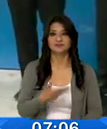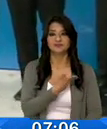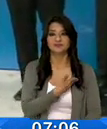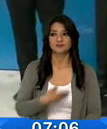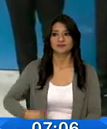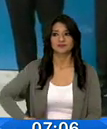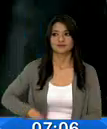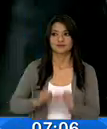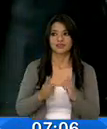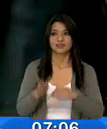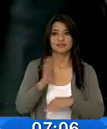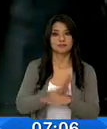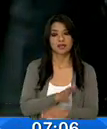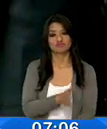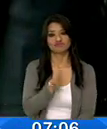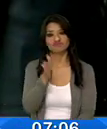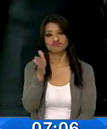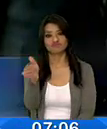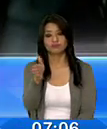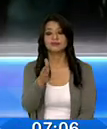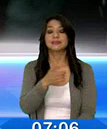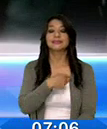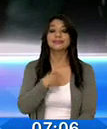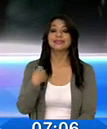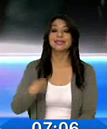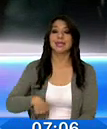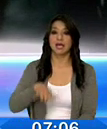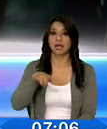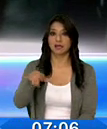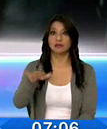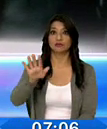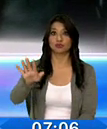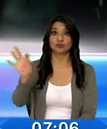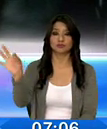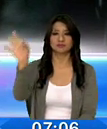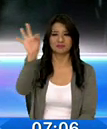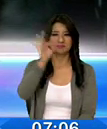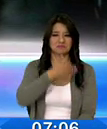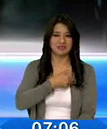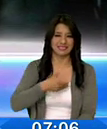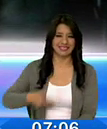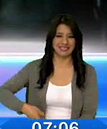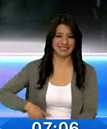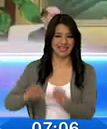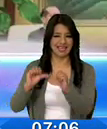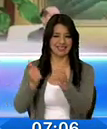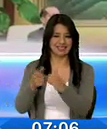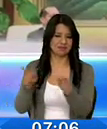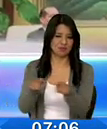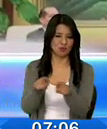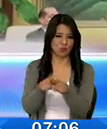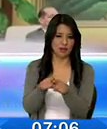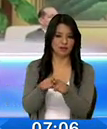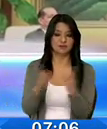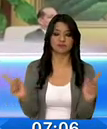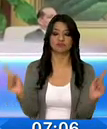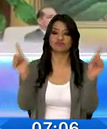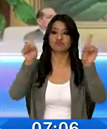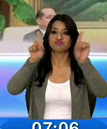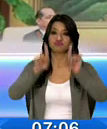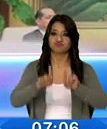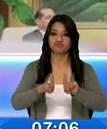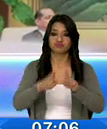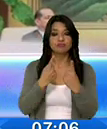de la Asamblea Nacional de Ecuador, César Litardo, se reunió con el titular de la Asamblea Popular Nacional de China, Wang Chen, a